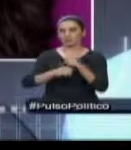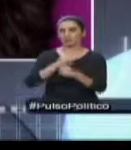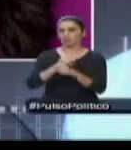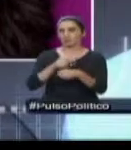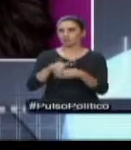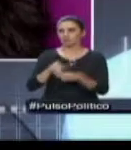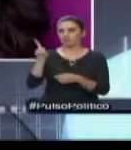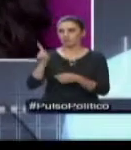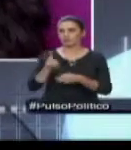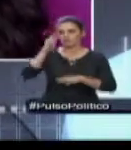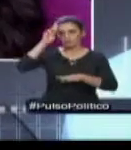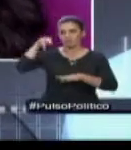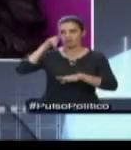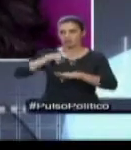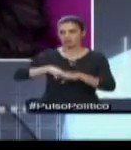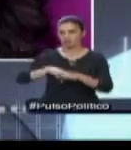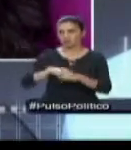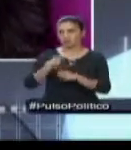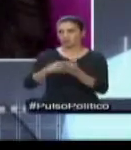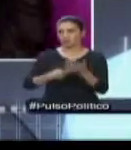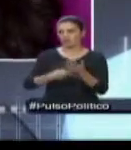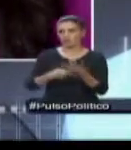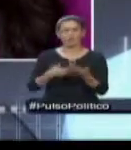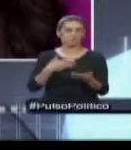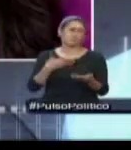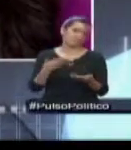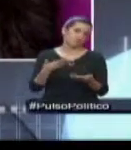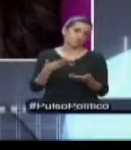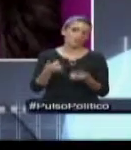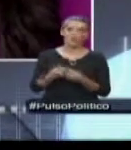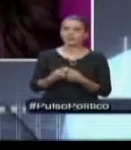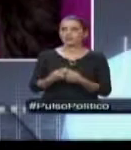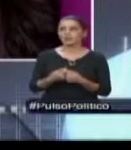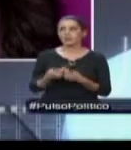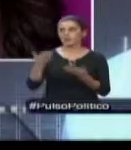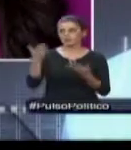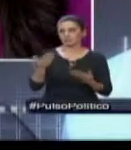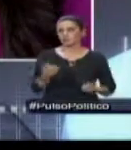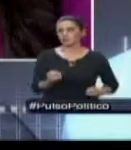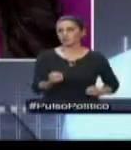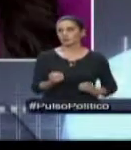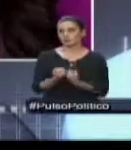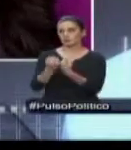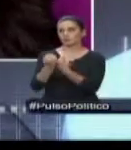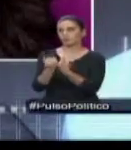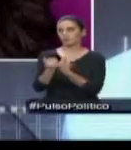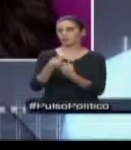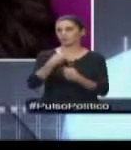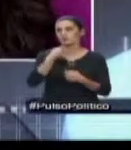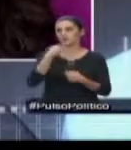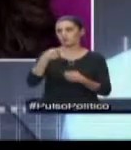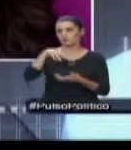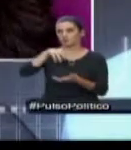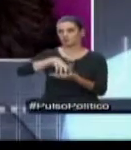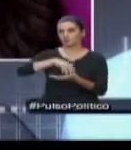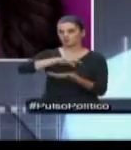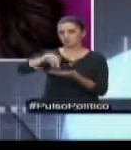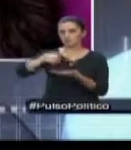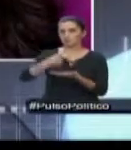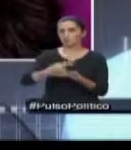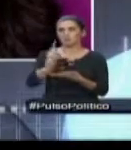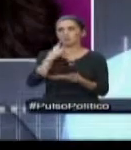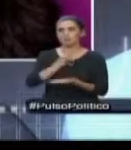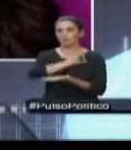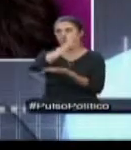asamblea nacional que independientemente del tema ideológico ha recibido el favor del pueblo de la provincia del guayas para